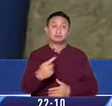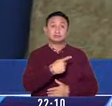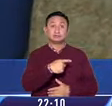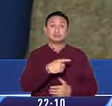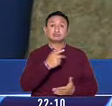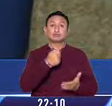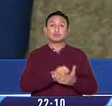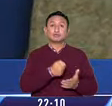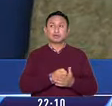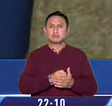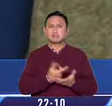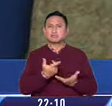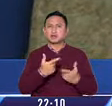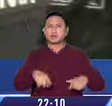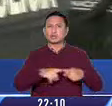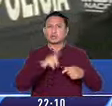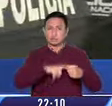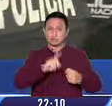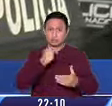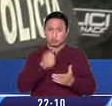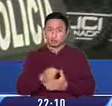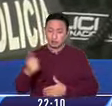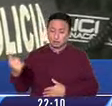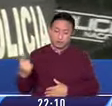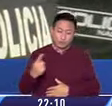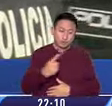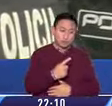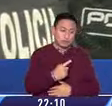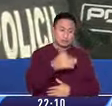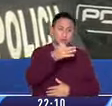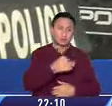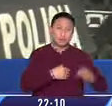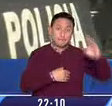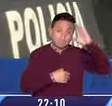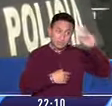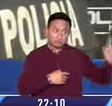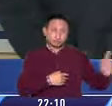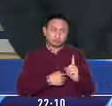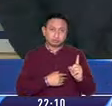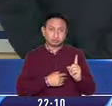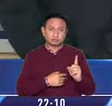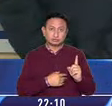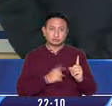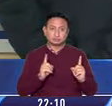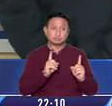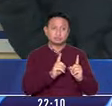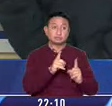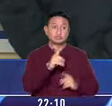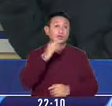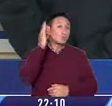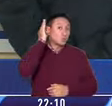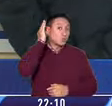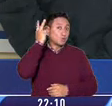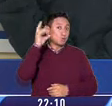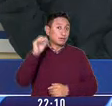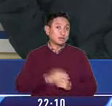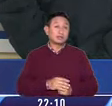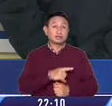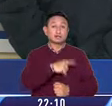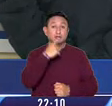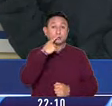adquirieron en algún punto de la ciudad. De regreso fueron sorprendidos por el operativo policial. La mujer de 20 años y el hombre de